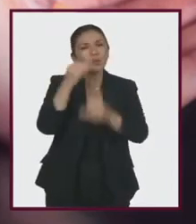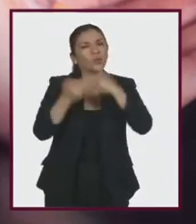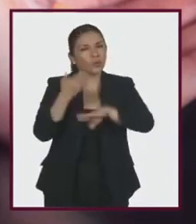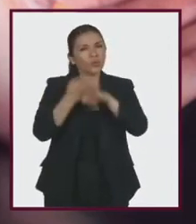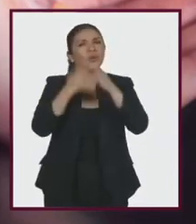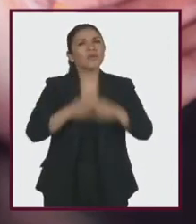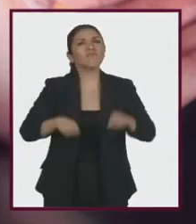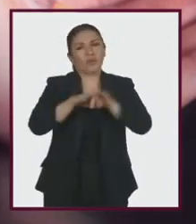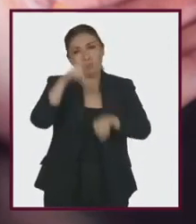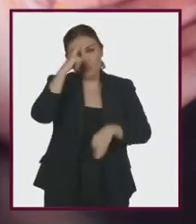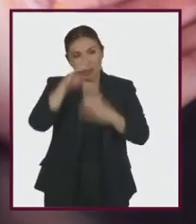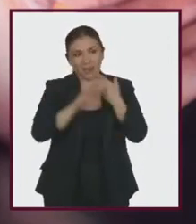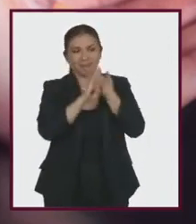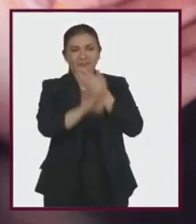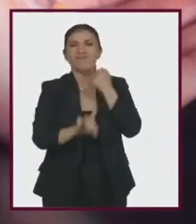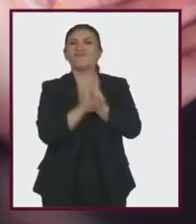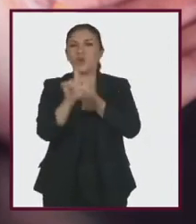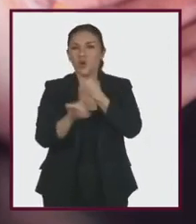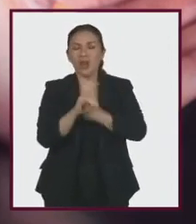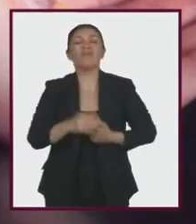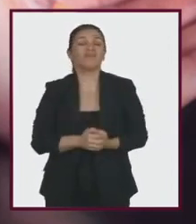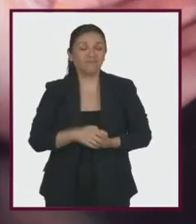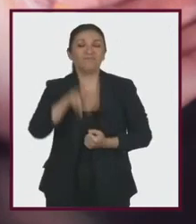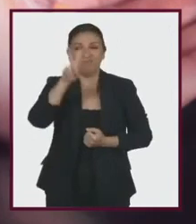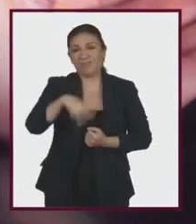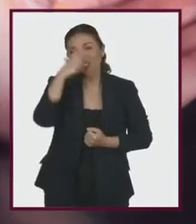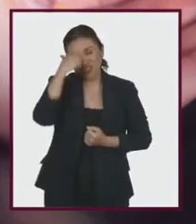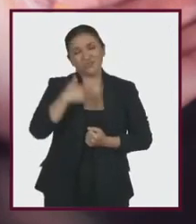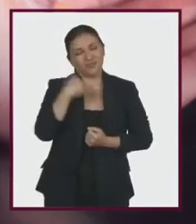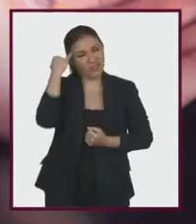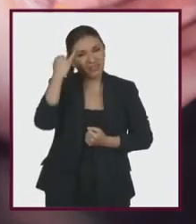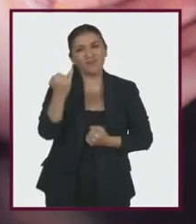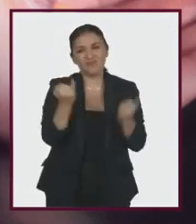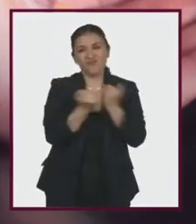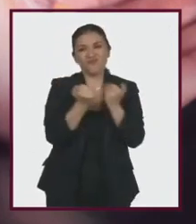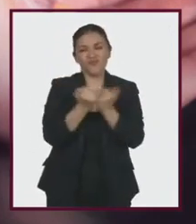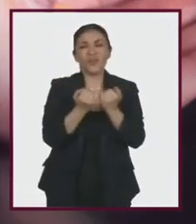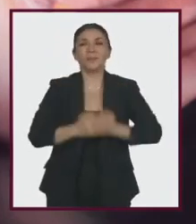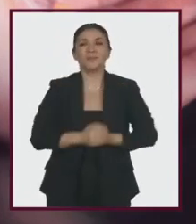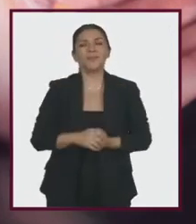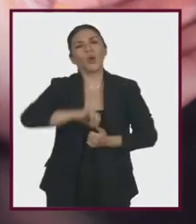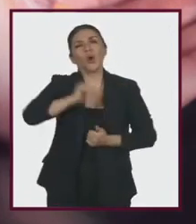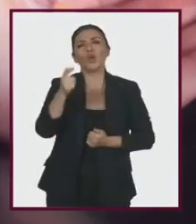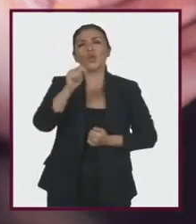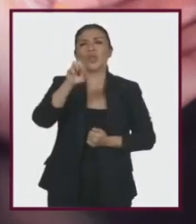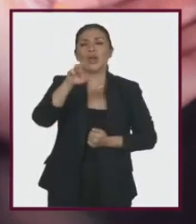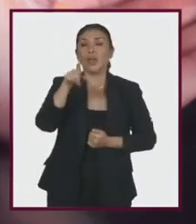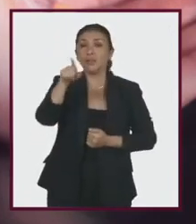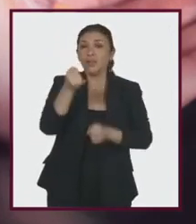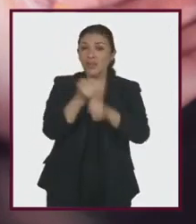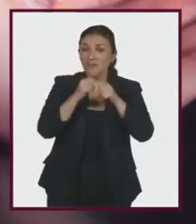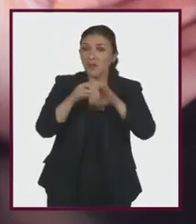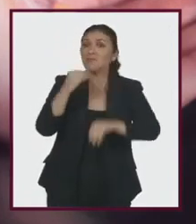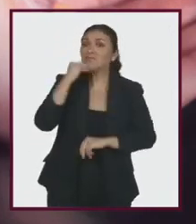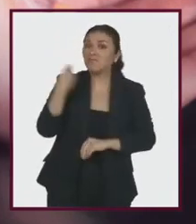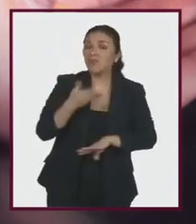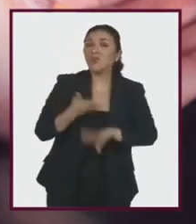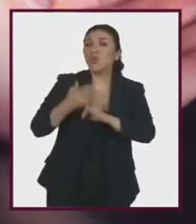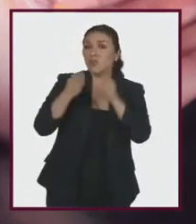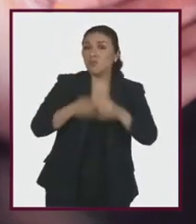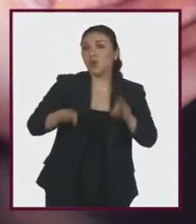ante este problema. Coincidimos contigo, Yura. Tere Calamancu, excelente información para trabajar con los